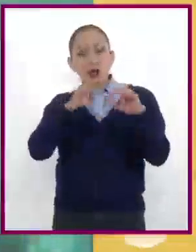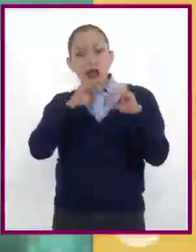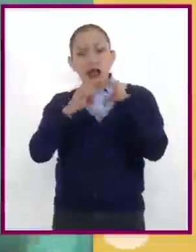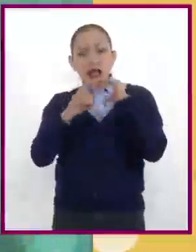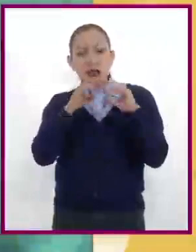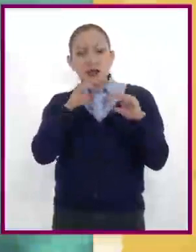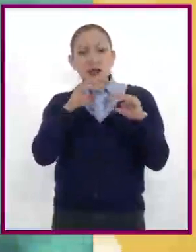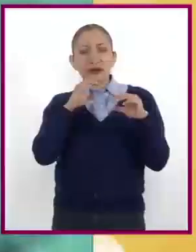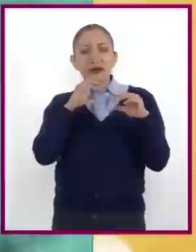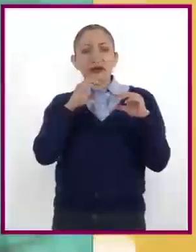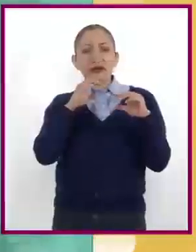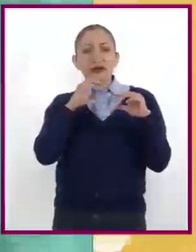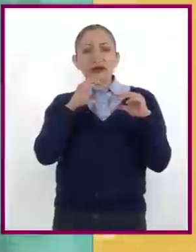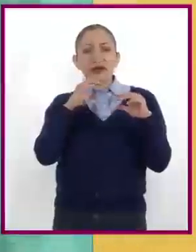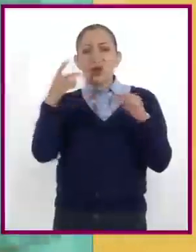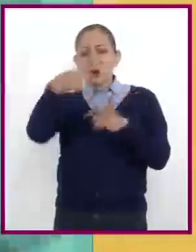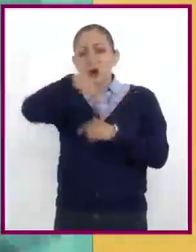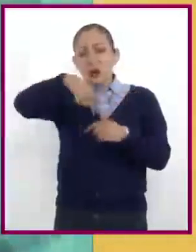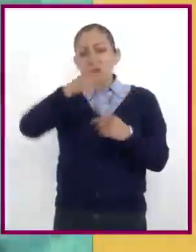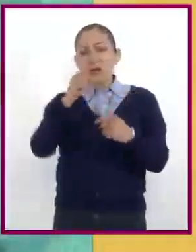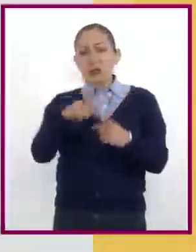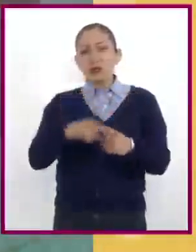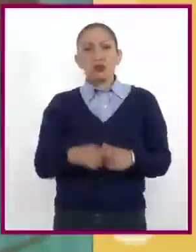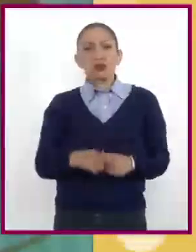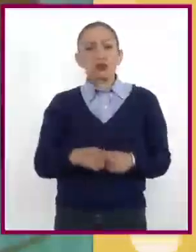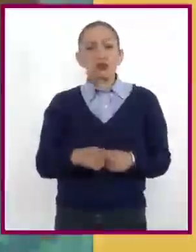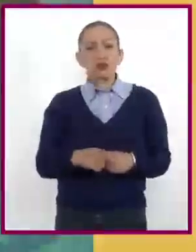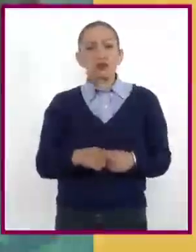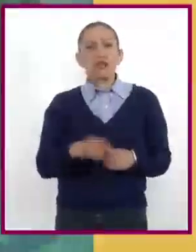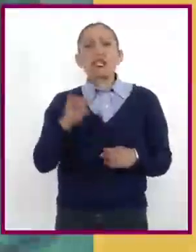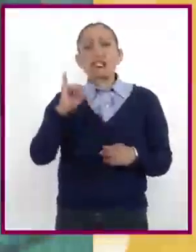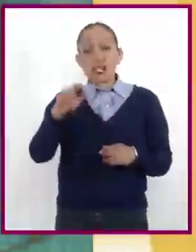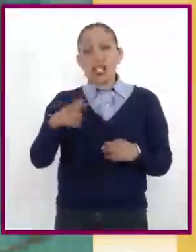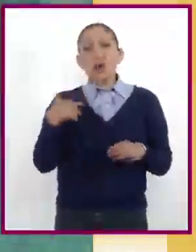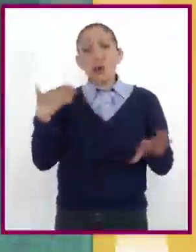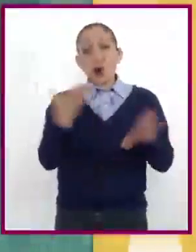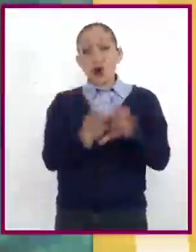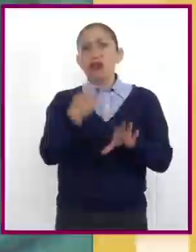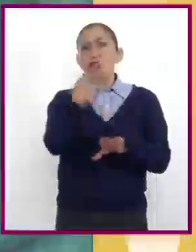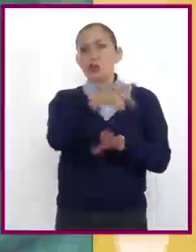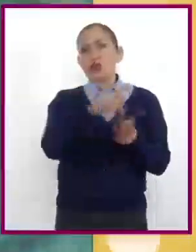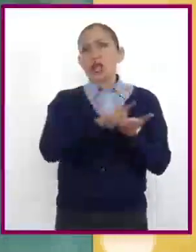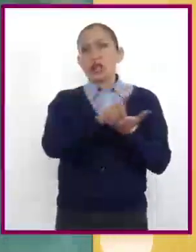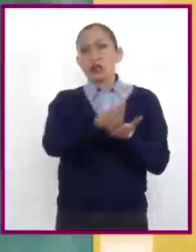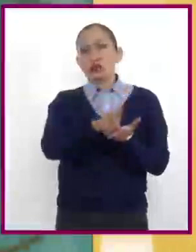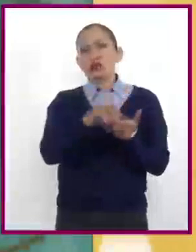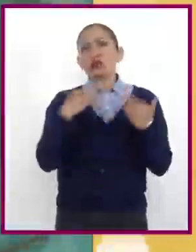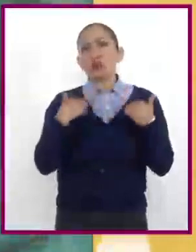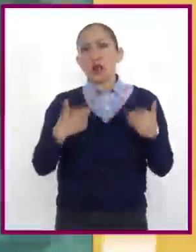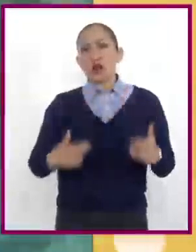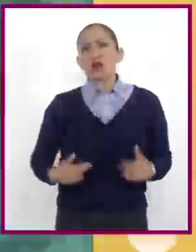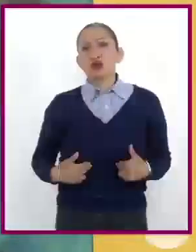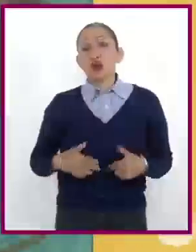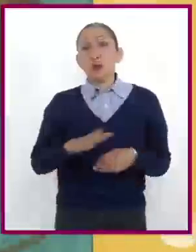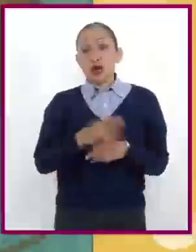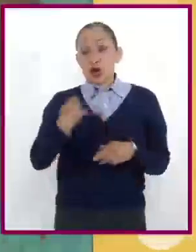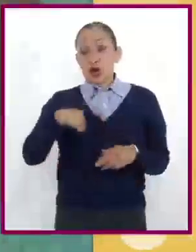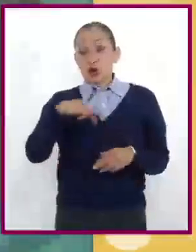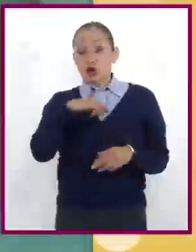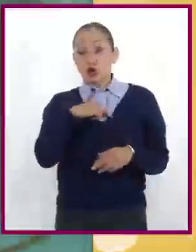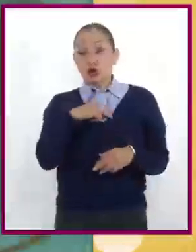comunicar entre nosotros mismos. Sí, es una violación a los derechos humanos porque cuando